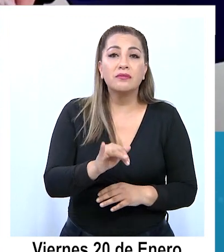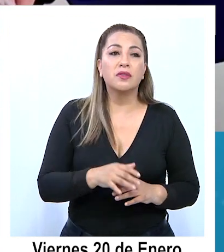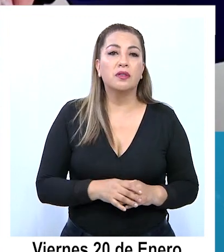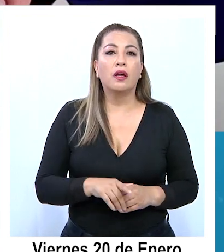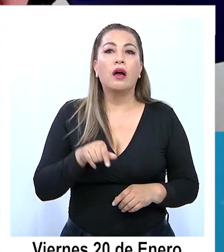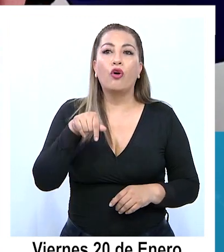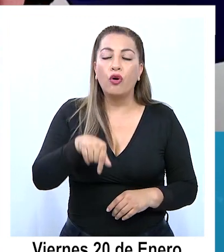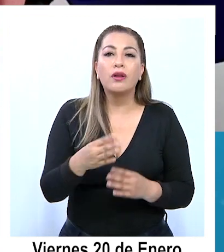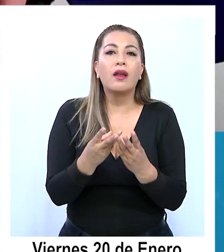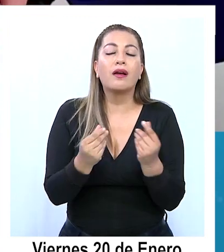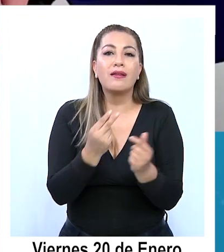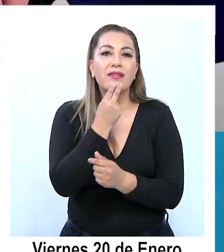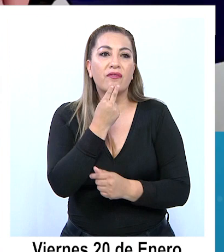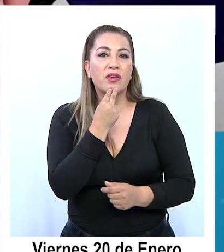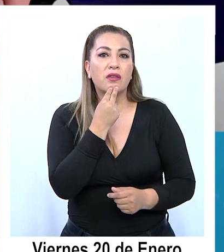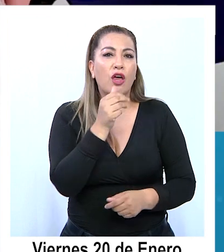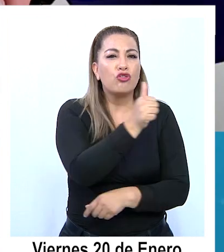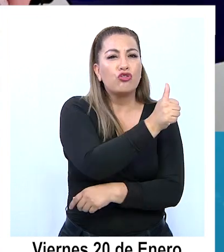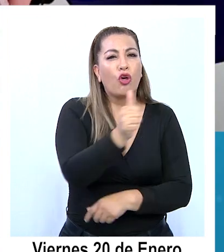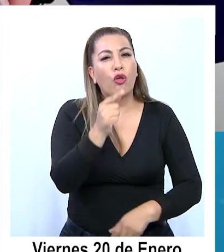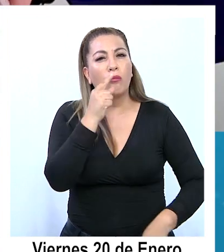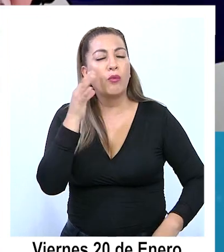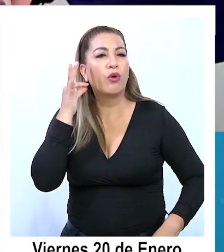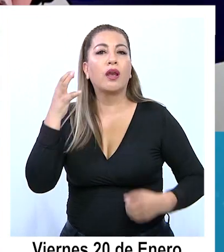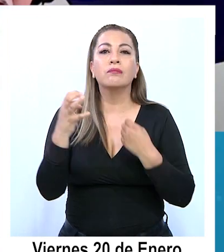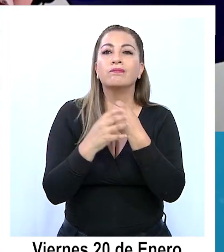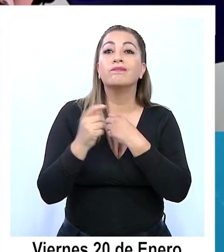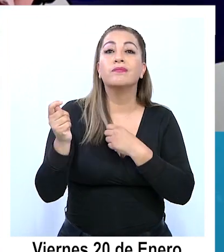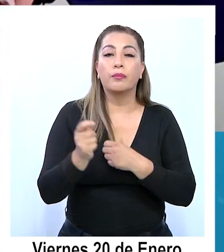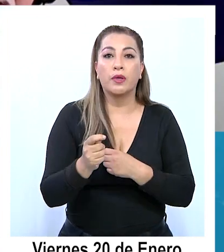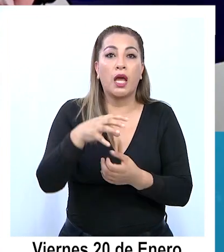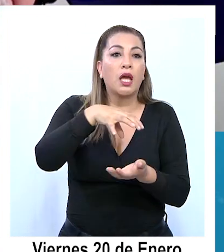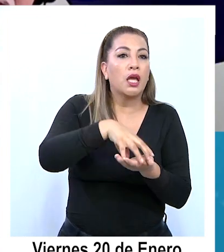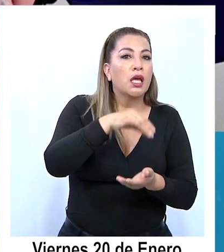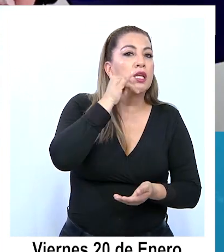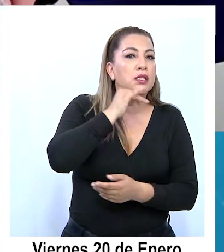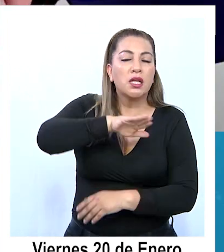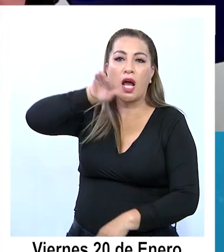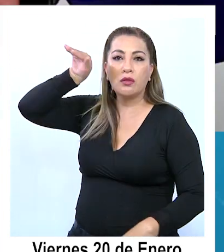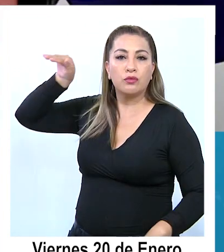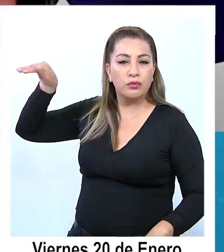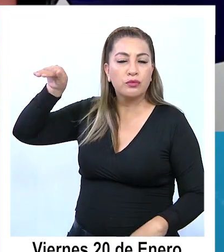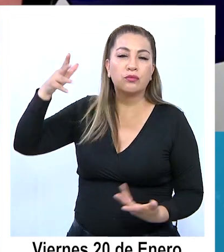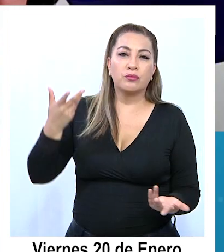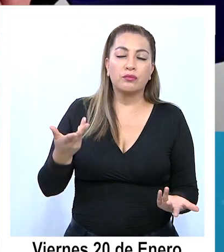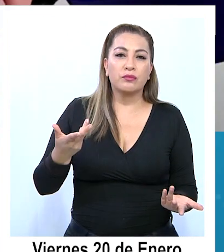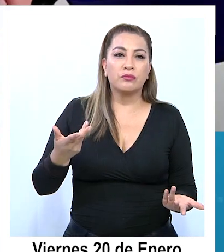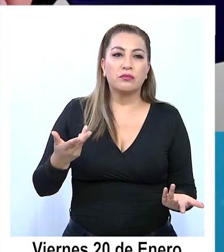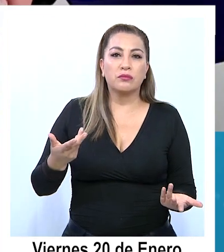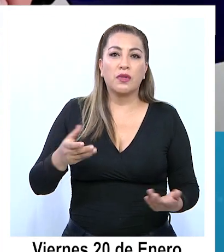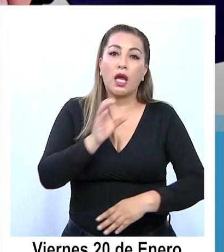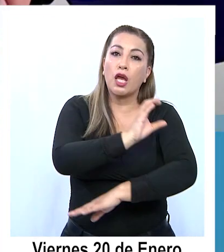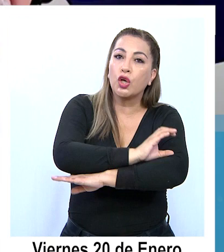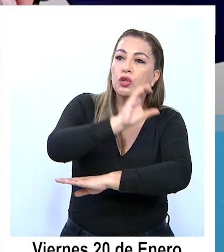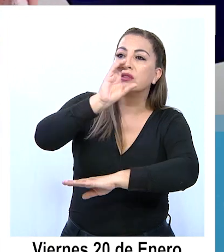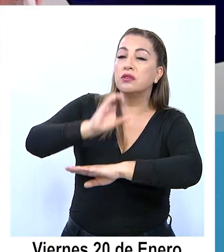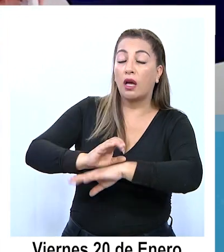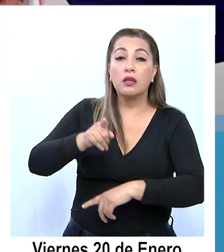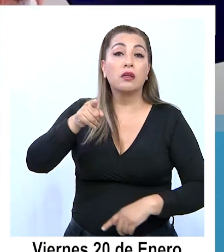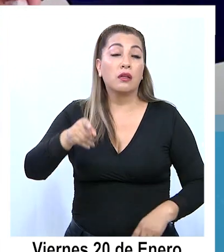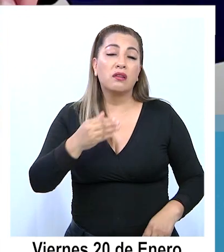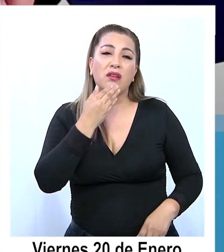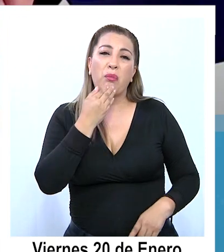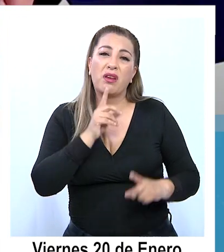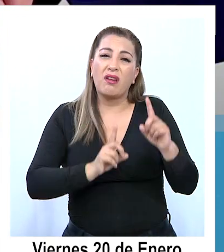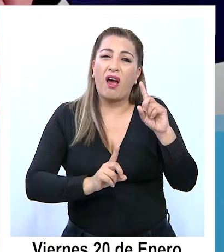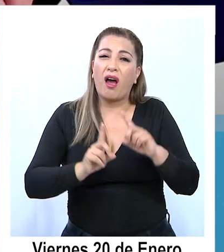la calidad de vida de las personas, todos los tarapaqueños, y esto es en Iquique, esto es en Alto Hospicio, esto es en Colchane, y también en